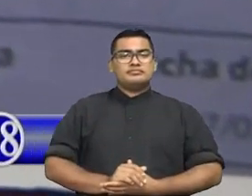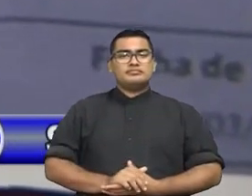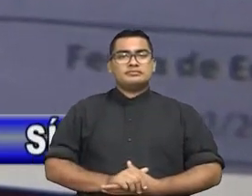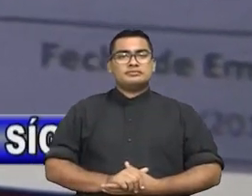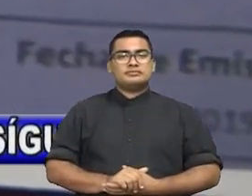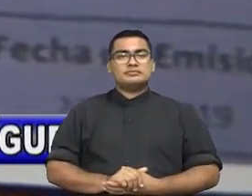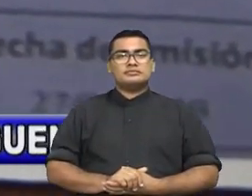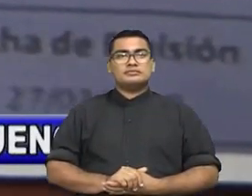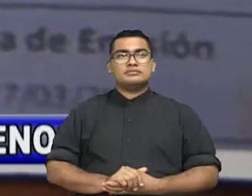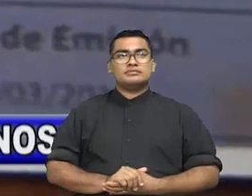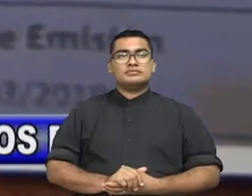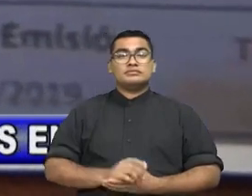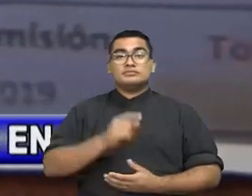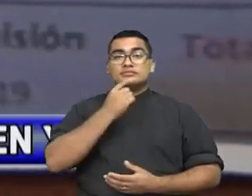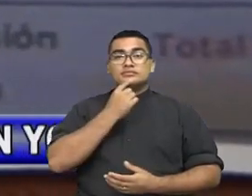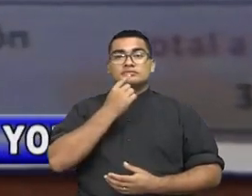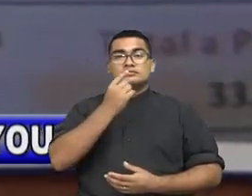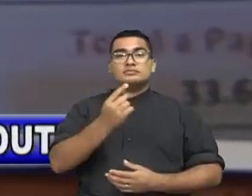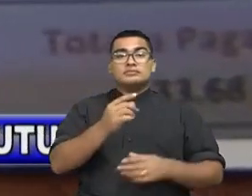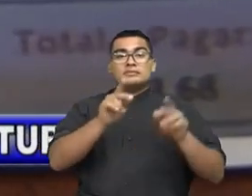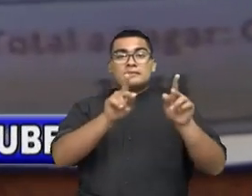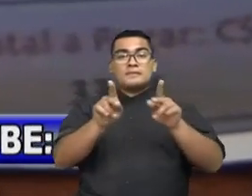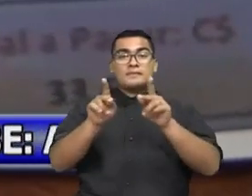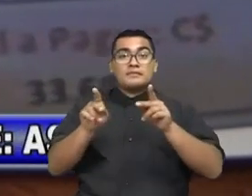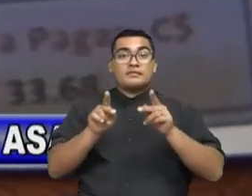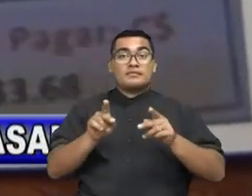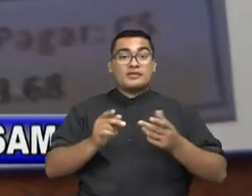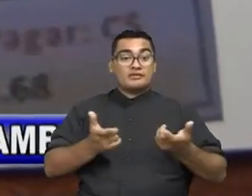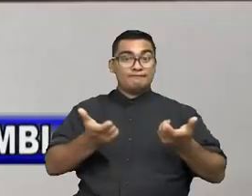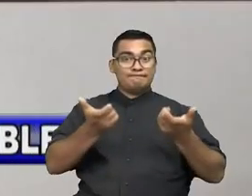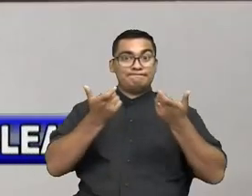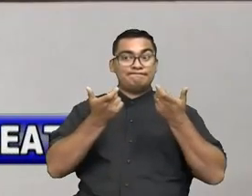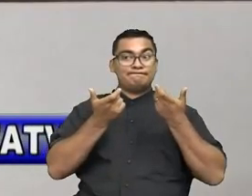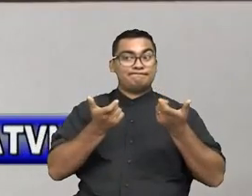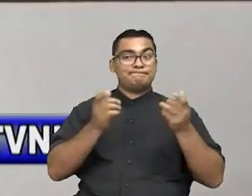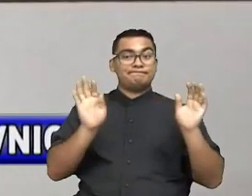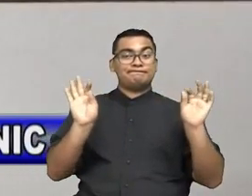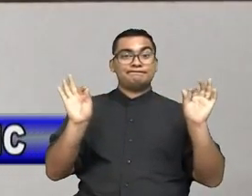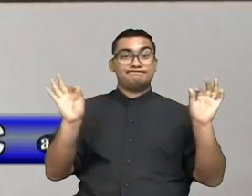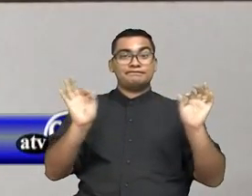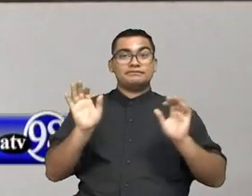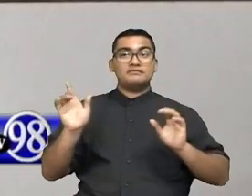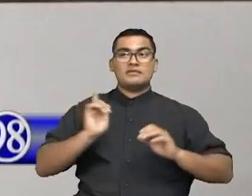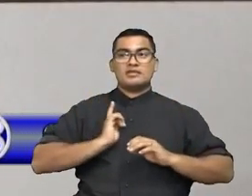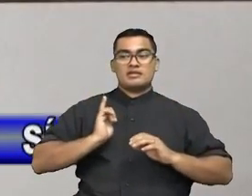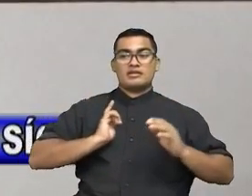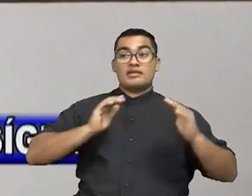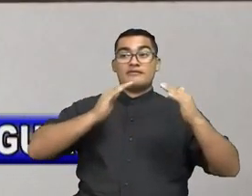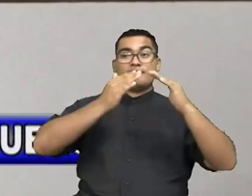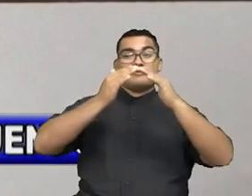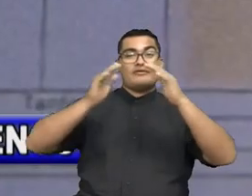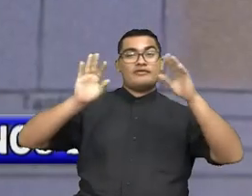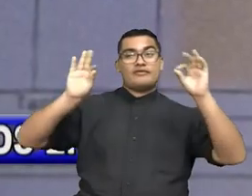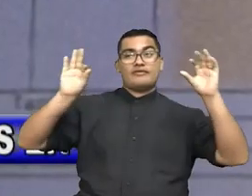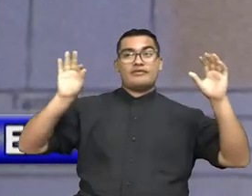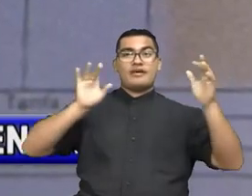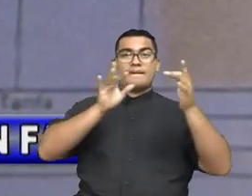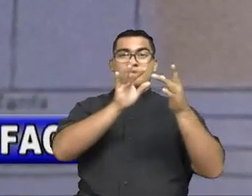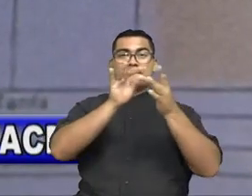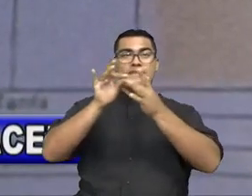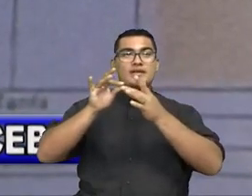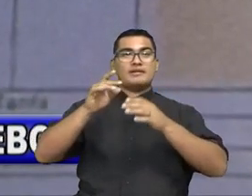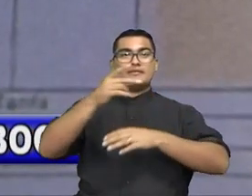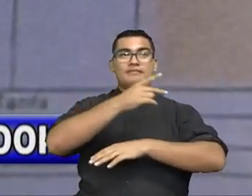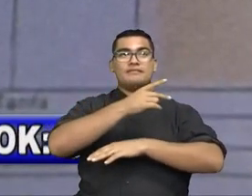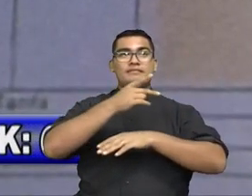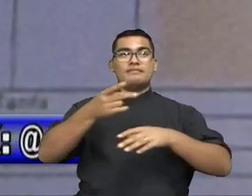Y es que está demostrado que existen personas de clase social alta que poseen mansiones en zonas exclusivas en playas